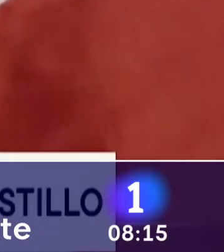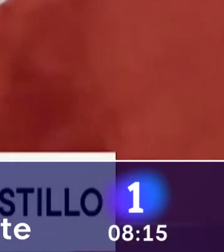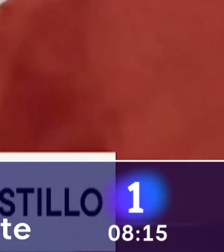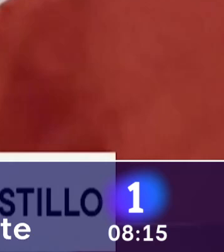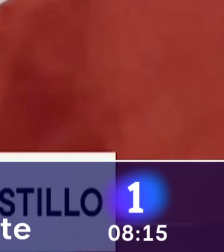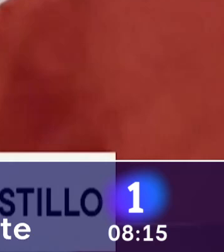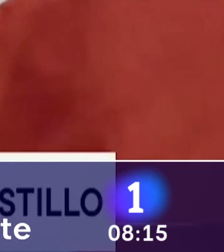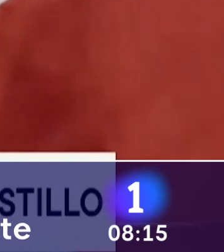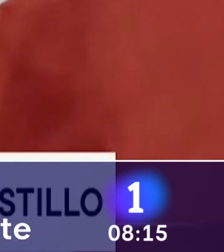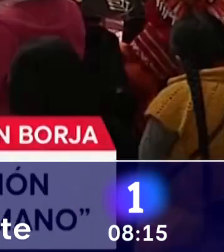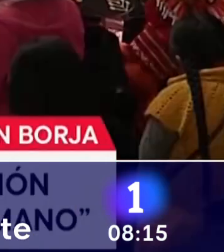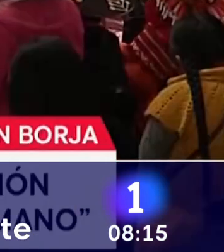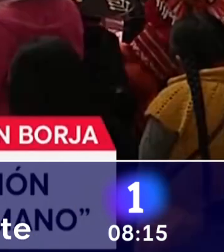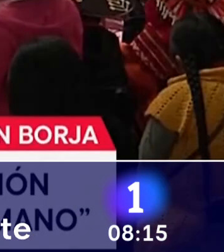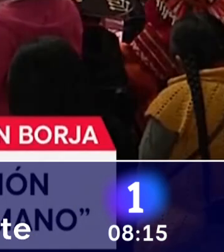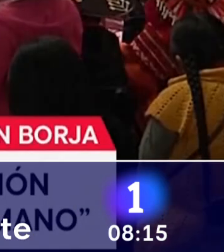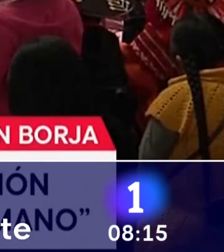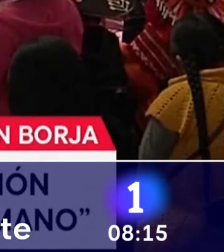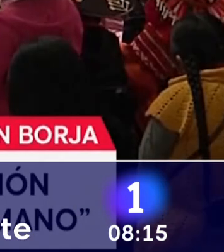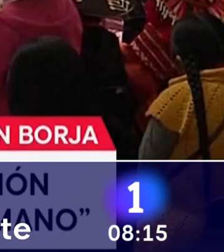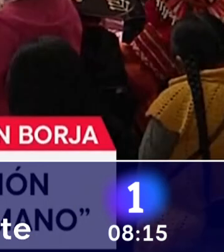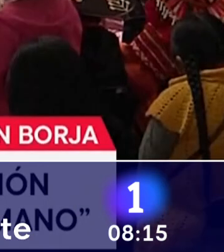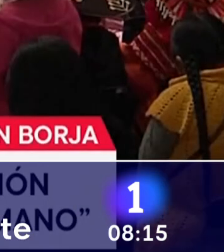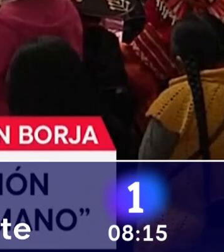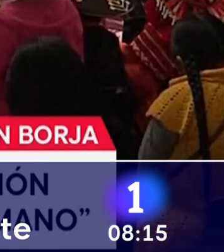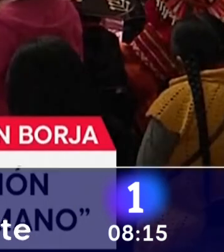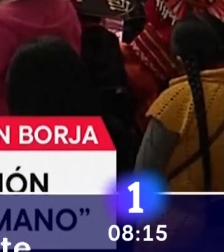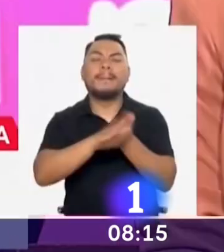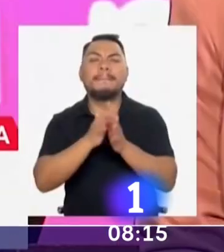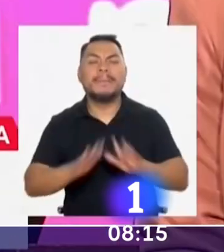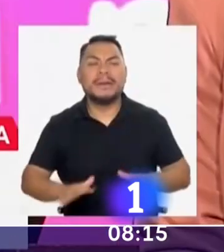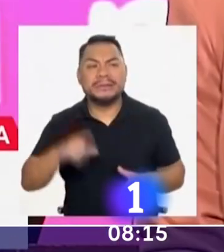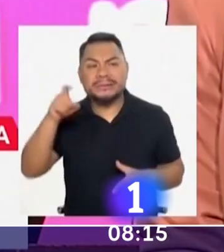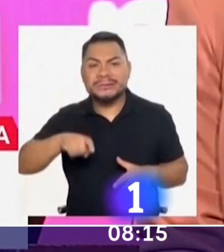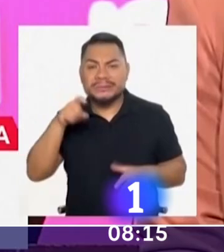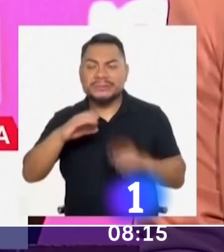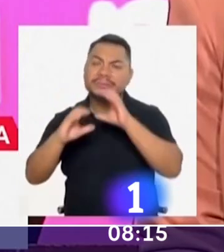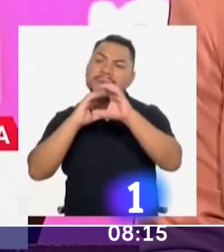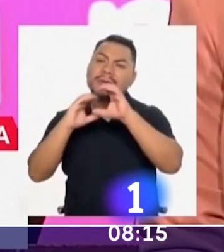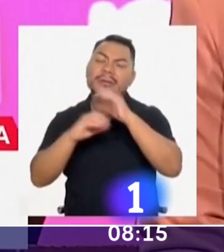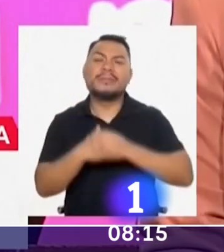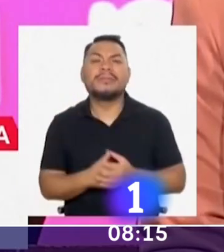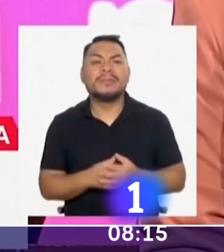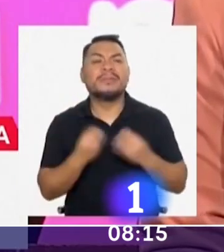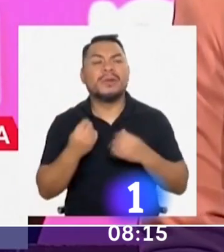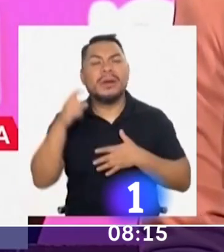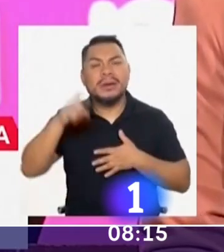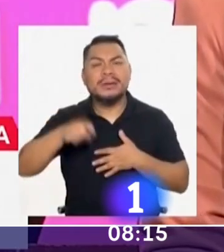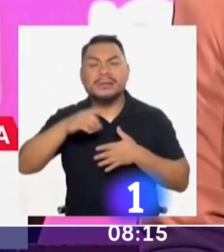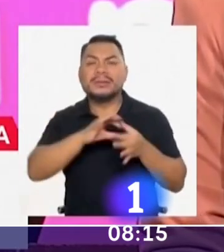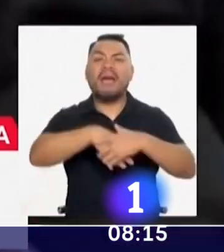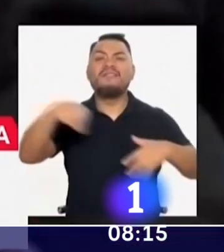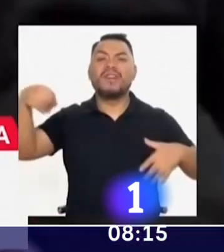el pasado mes de diciembre. Mientras la mandataria peruana, que rechaza las acusaciones de genocidio y homicidio por la